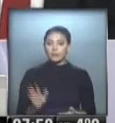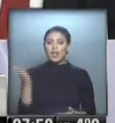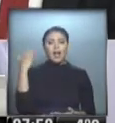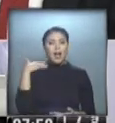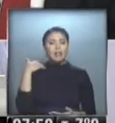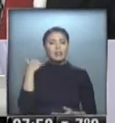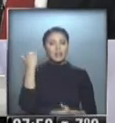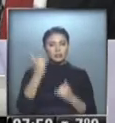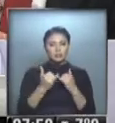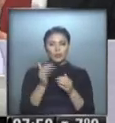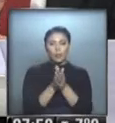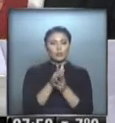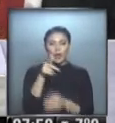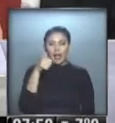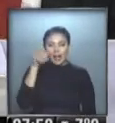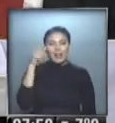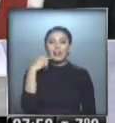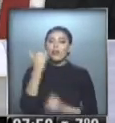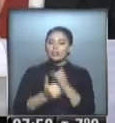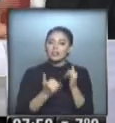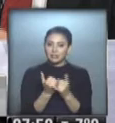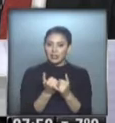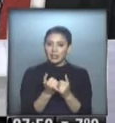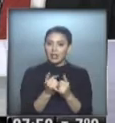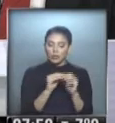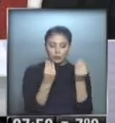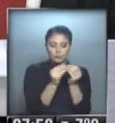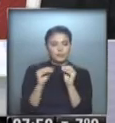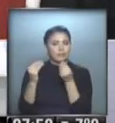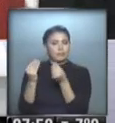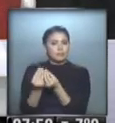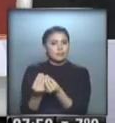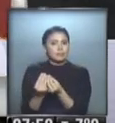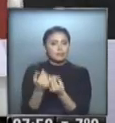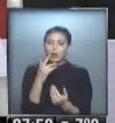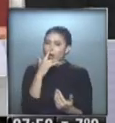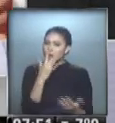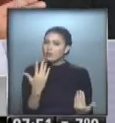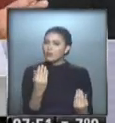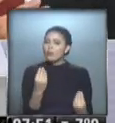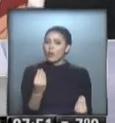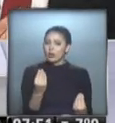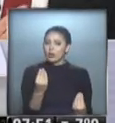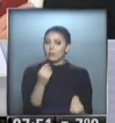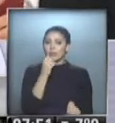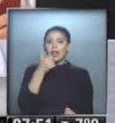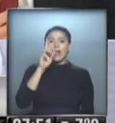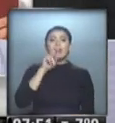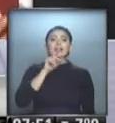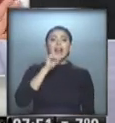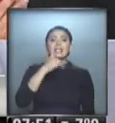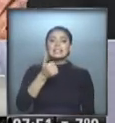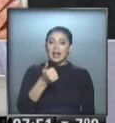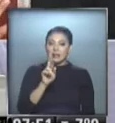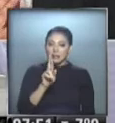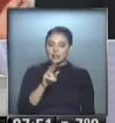Hablábamos fuera de aire con Alejandro, los dos grandes resultados que llamaron la atención por lo bajo fueron el de Nito Artaza,